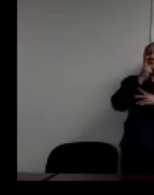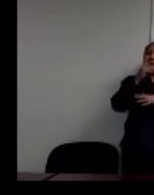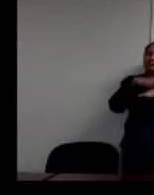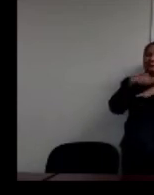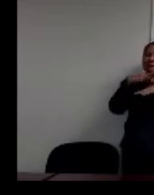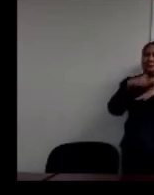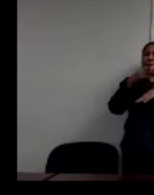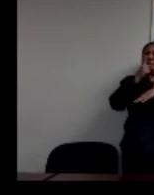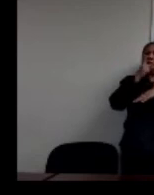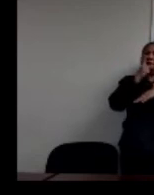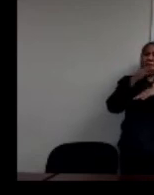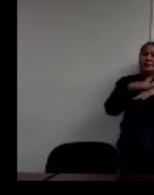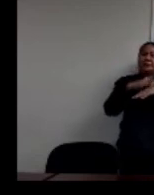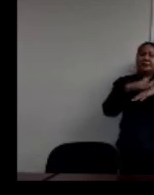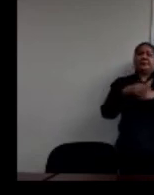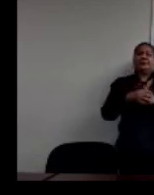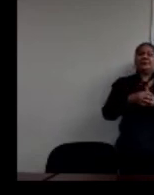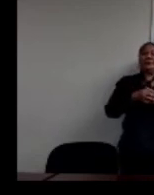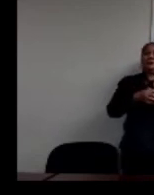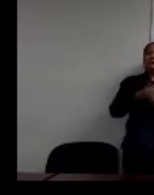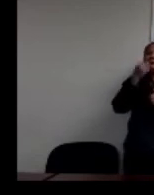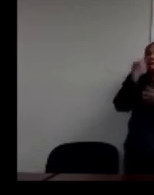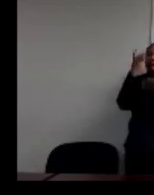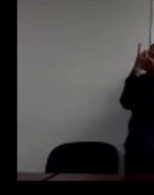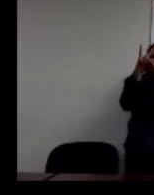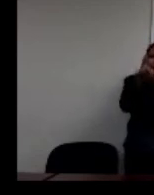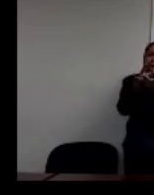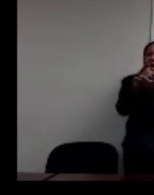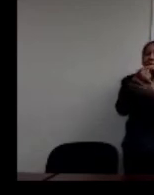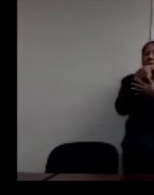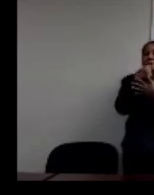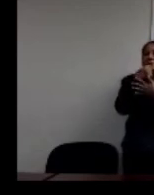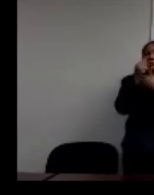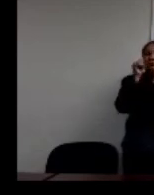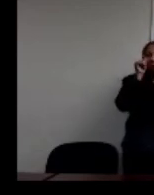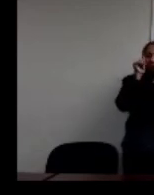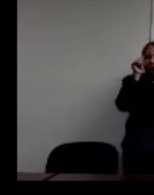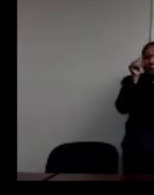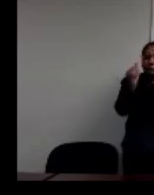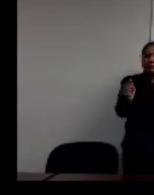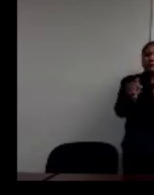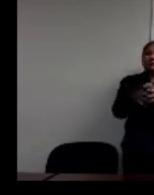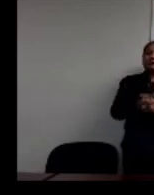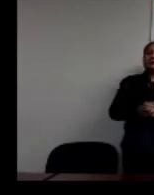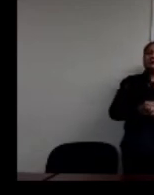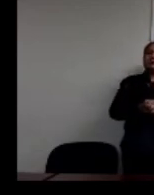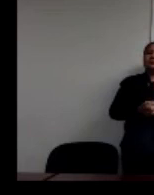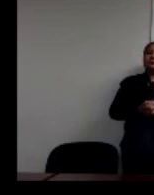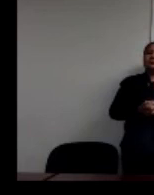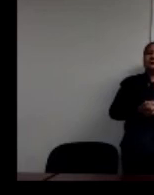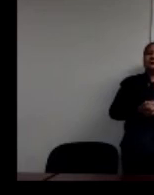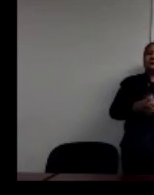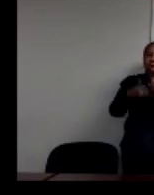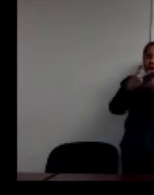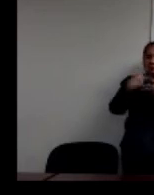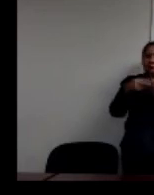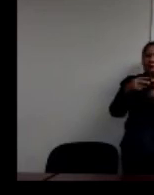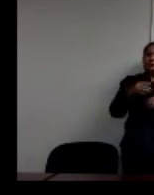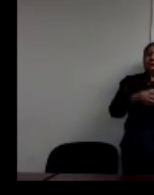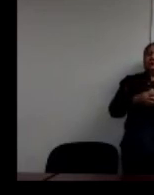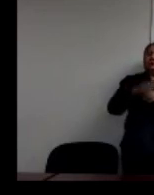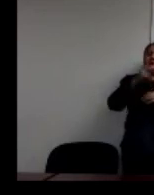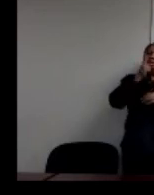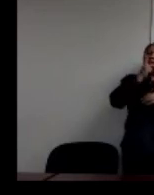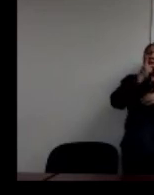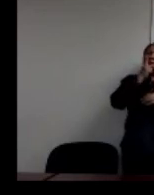llame. Entonces, lo único que quiere el niño es atención. ¿Sí? Entonces, y viene la sanción. La sanción